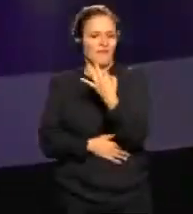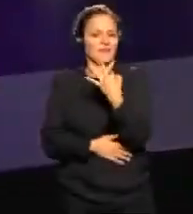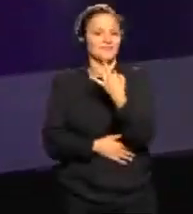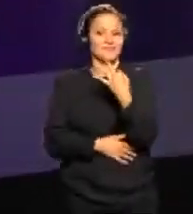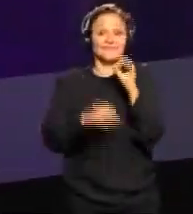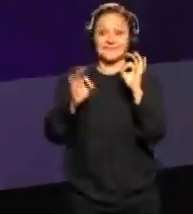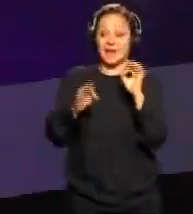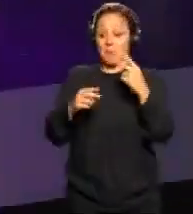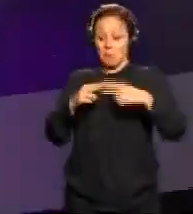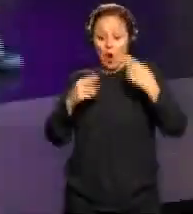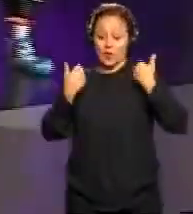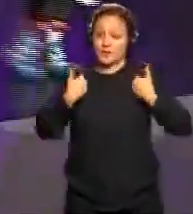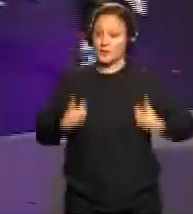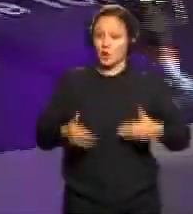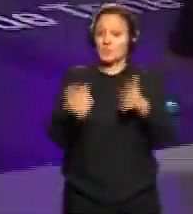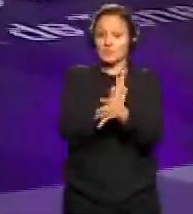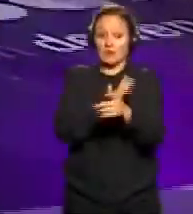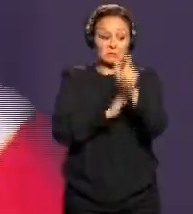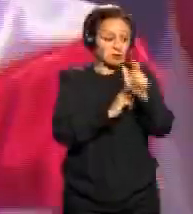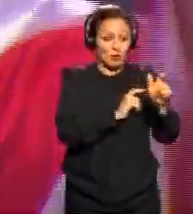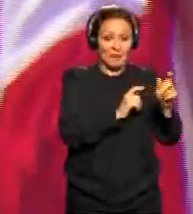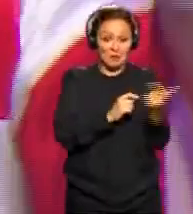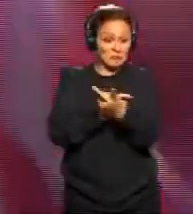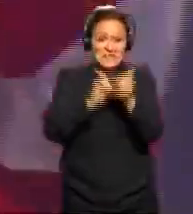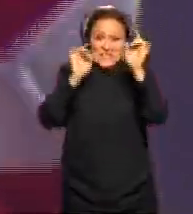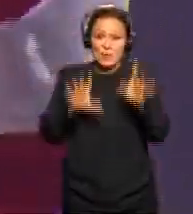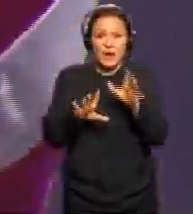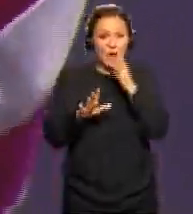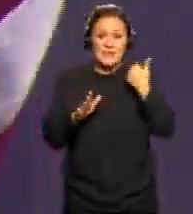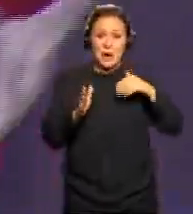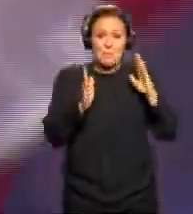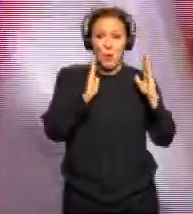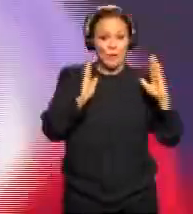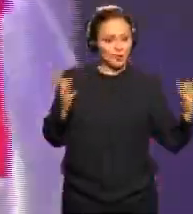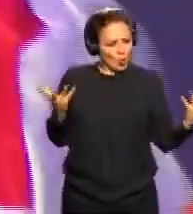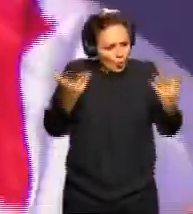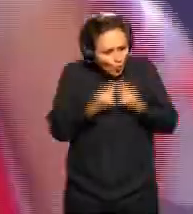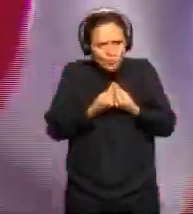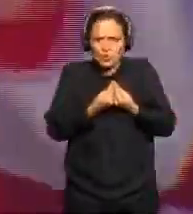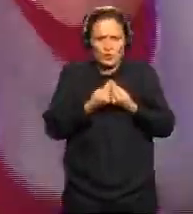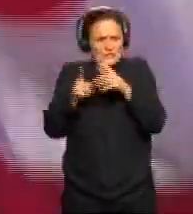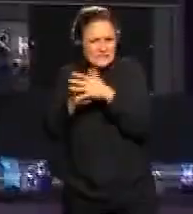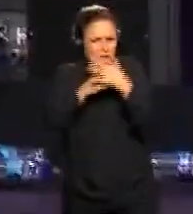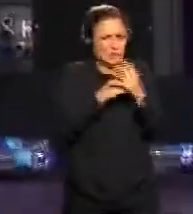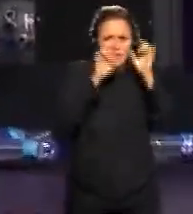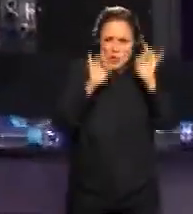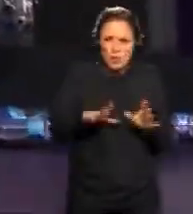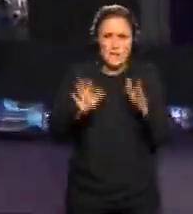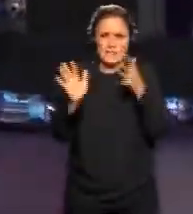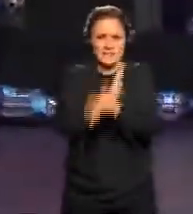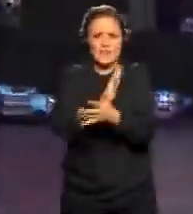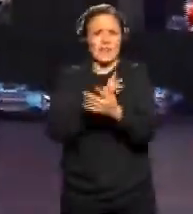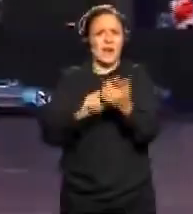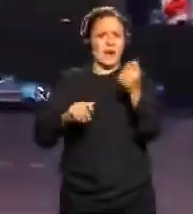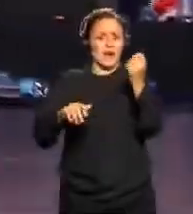Y ser político es ser ciudadano, ya es hora que se junten los caminos, que me preocupa lo que le